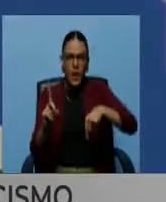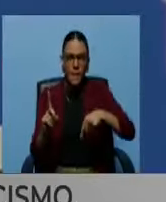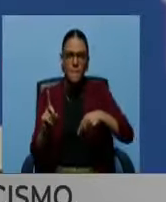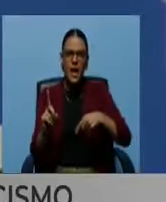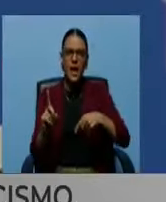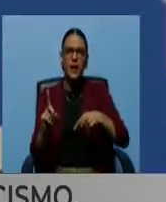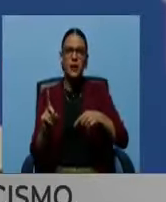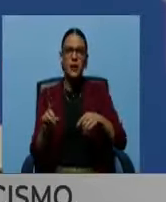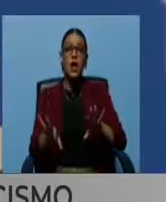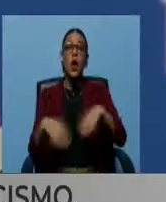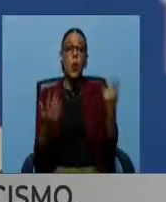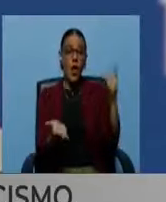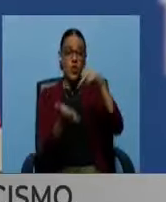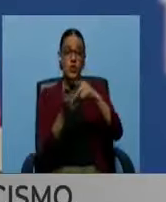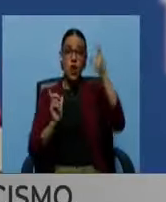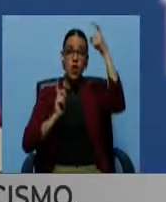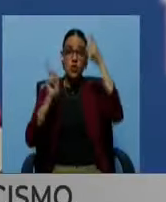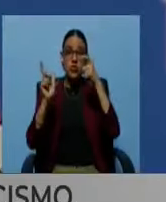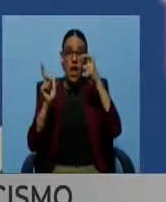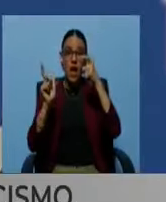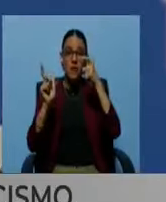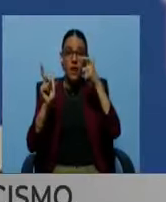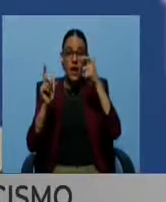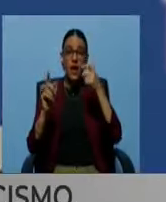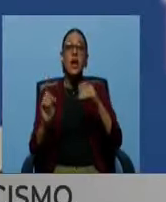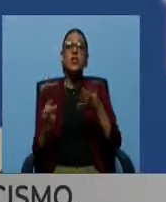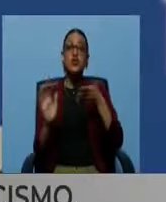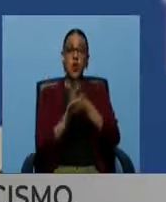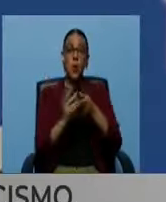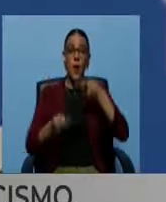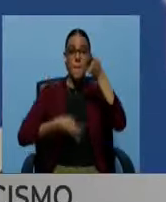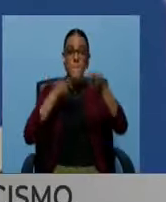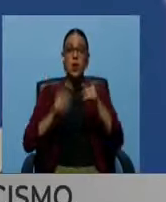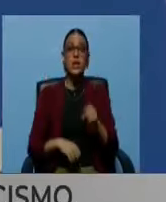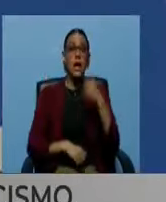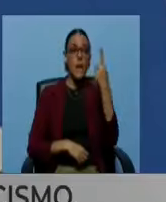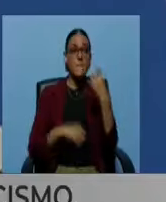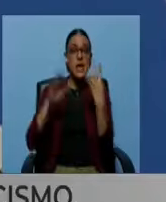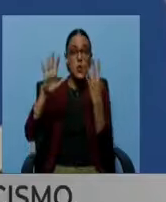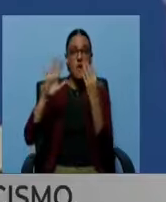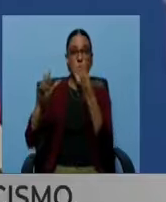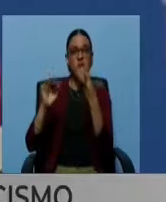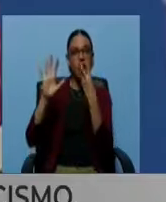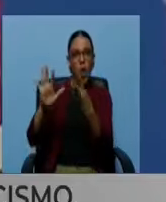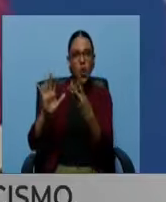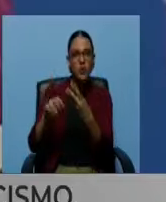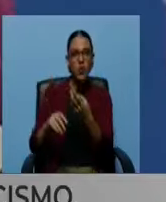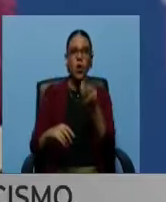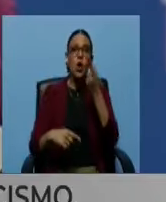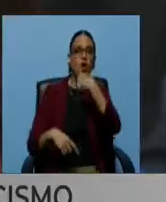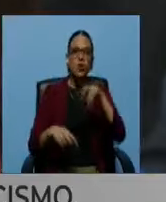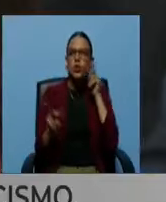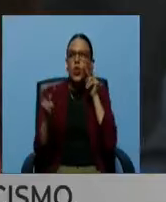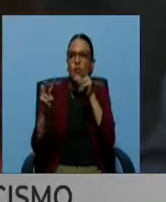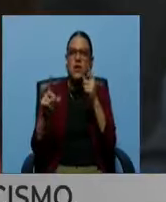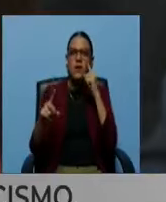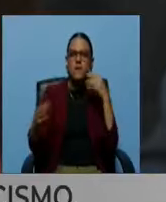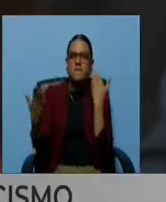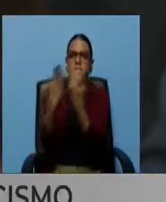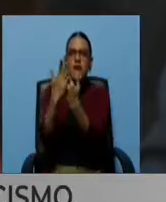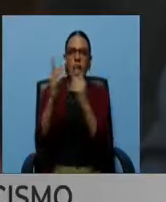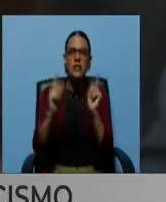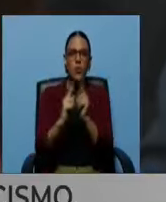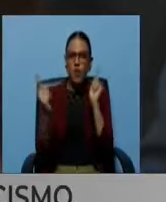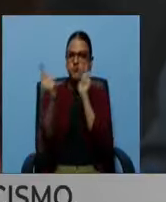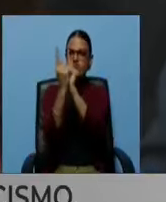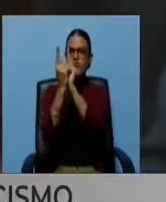desde que llegó el comandante Hugo Chávez al poder político en 1998, ha visto cara a cara, frente a frente,